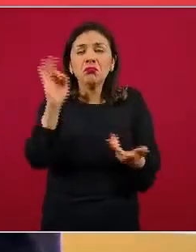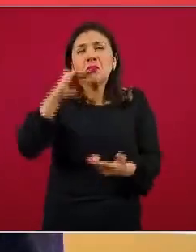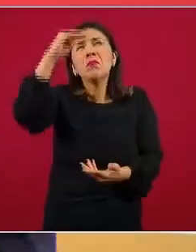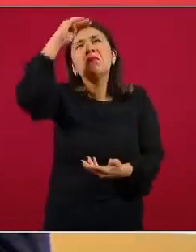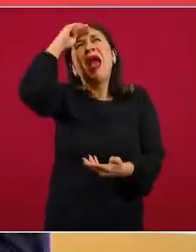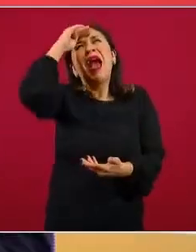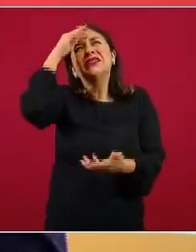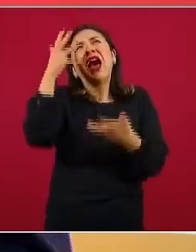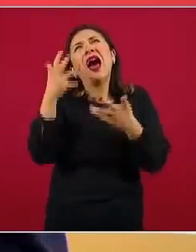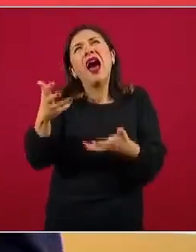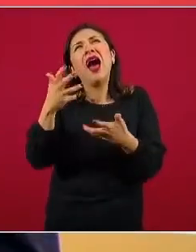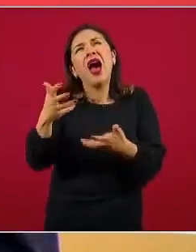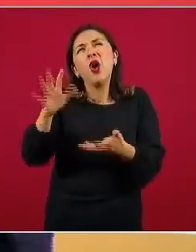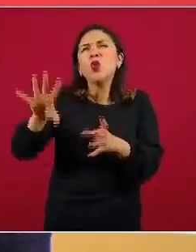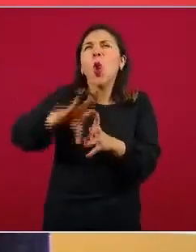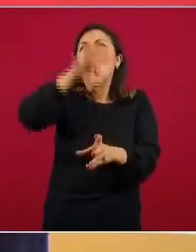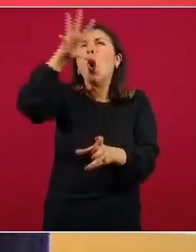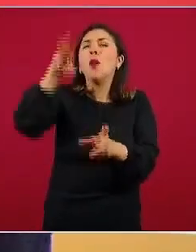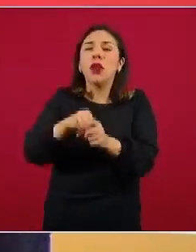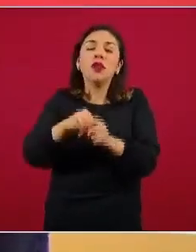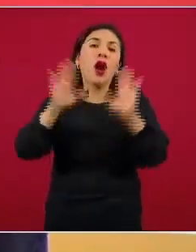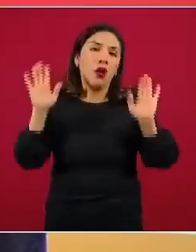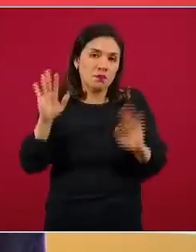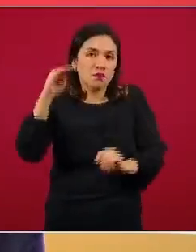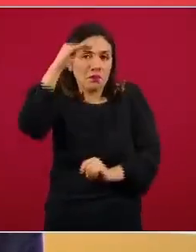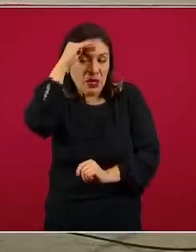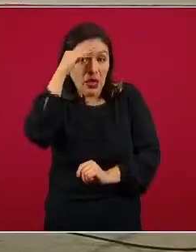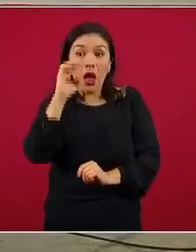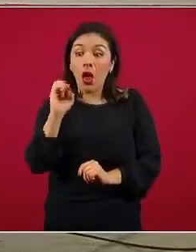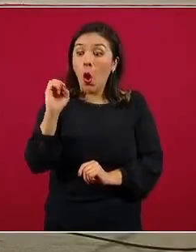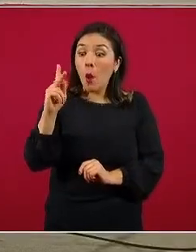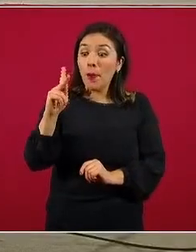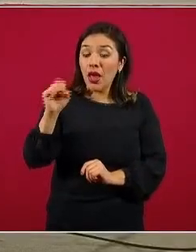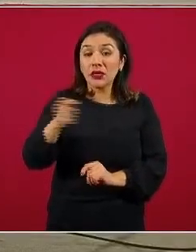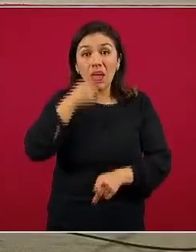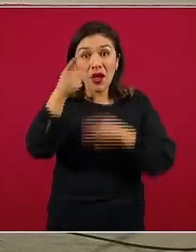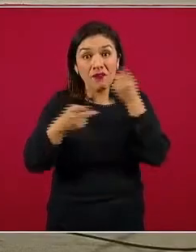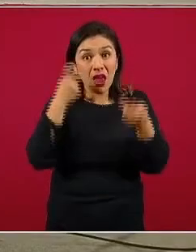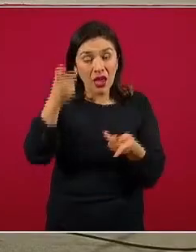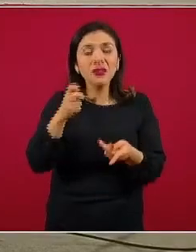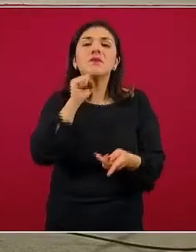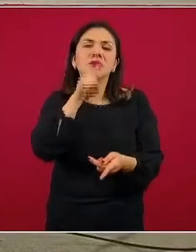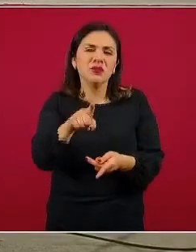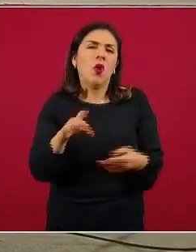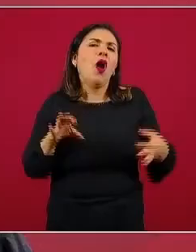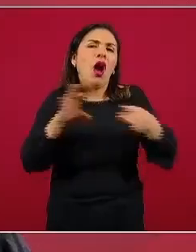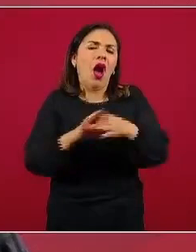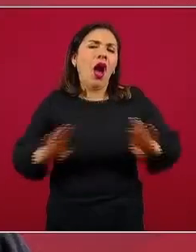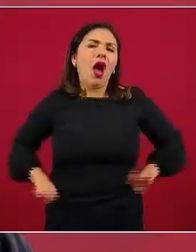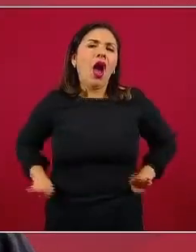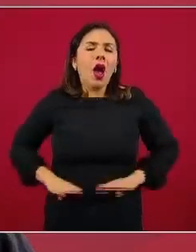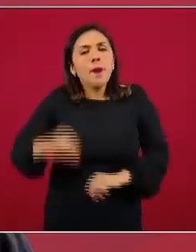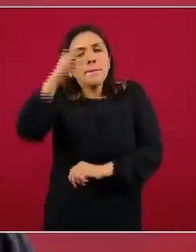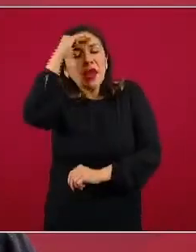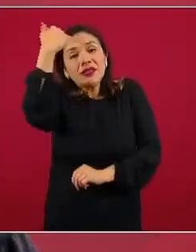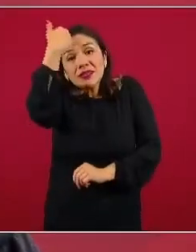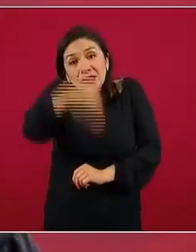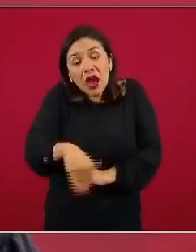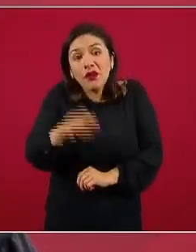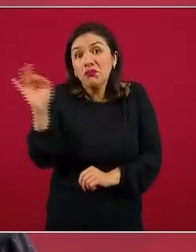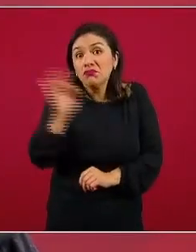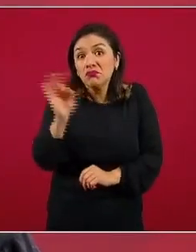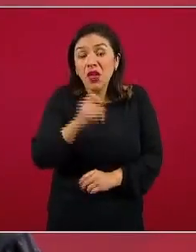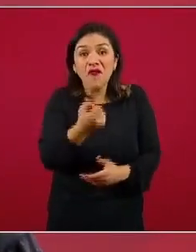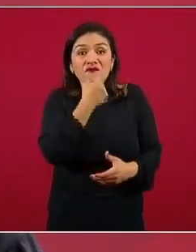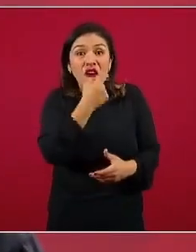expectativa se pueda cubrir a un grupo mayor. Entonces, cuando la OPS hace ese comentario, lo hace precisamente basado en el hecho de que en la medida que